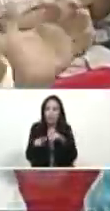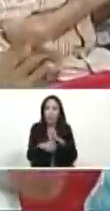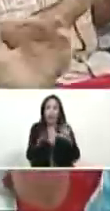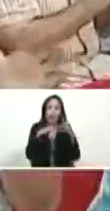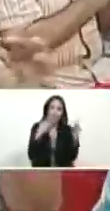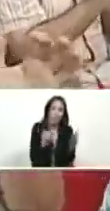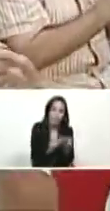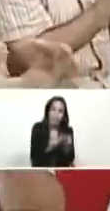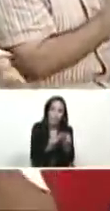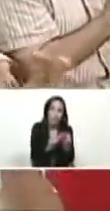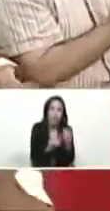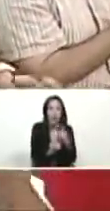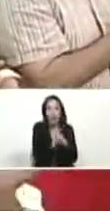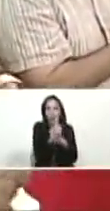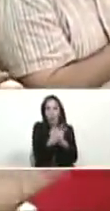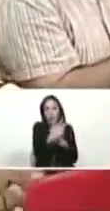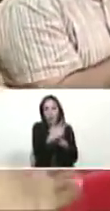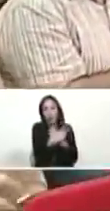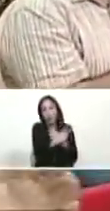unifamiliares y multifamiliares,